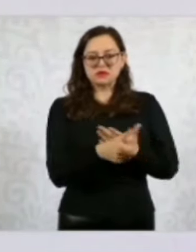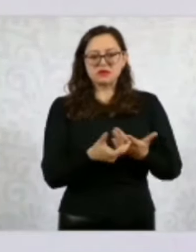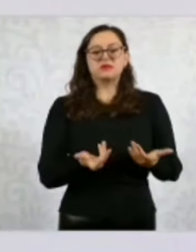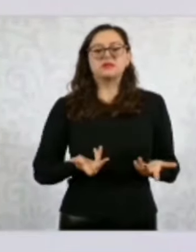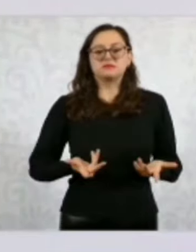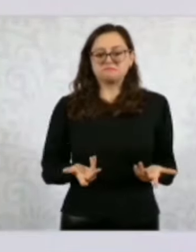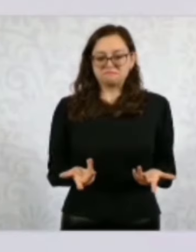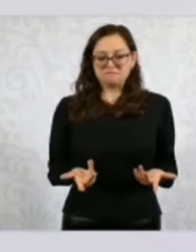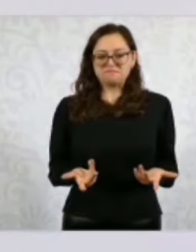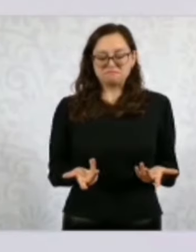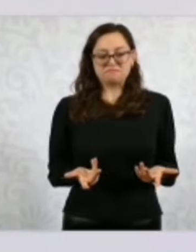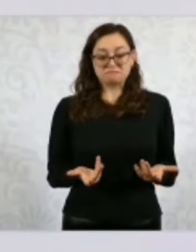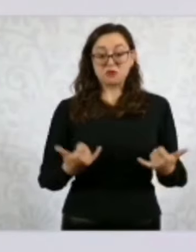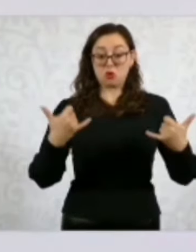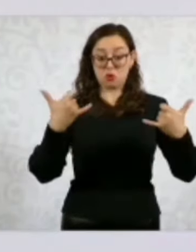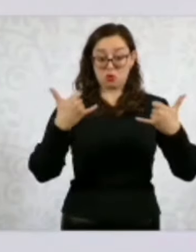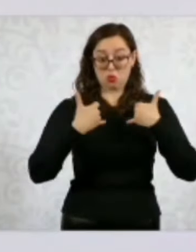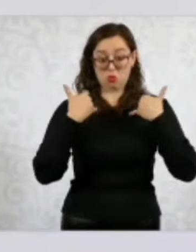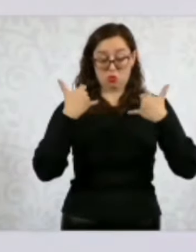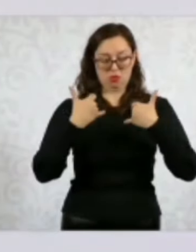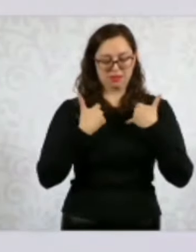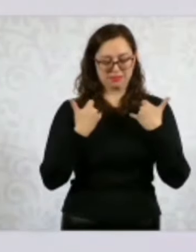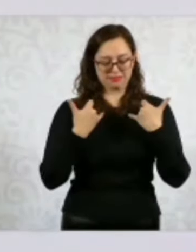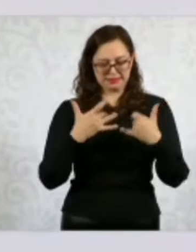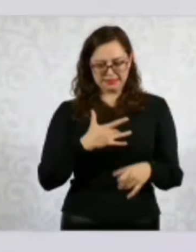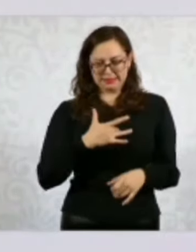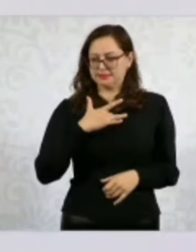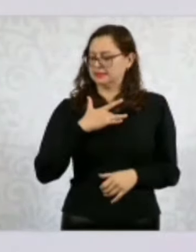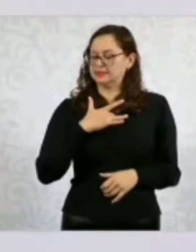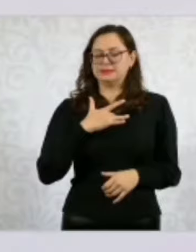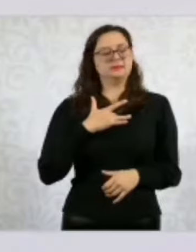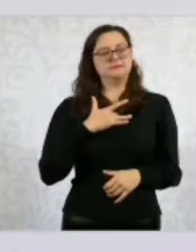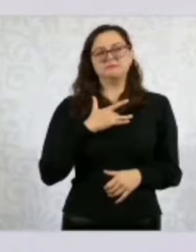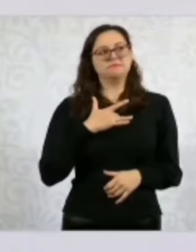un movimiento de la juventud intelectual de México.